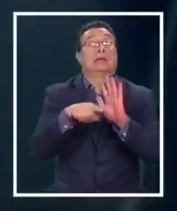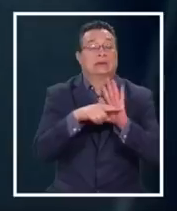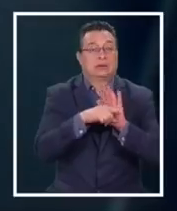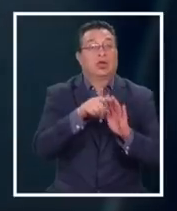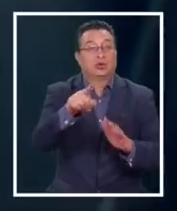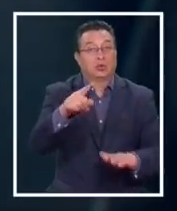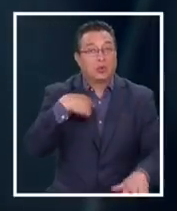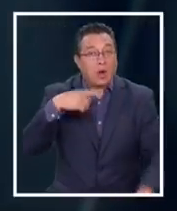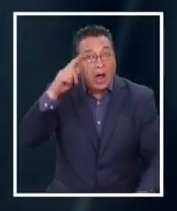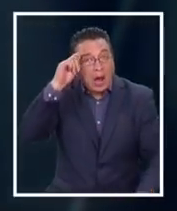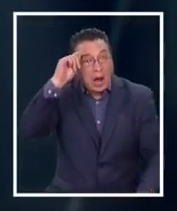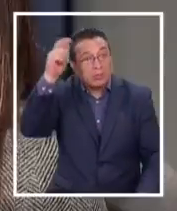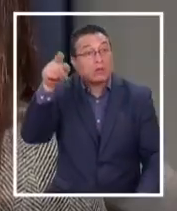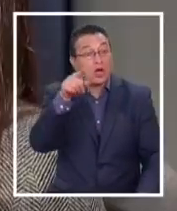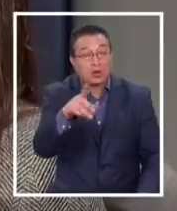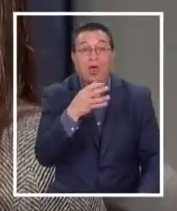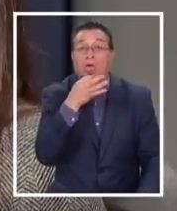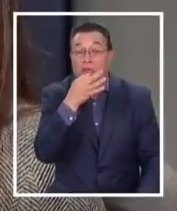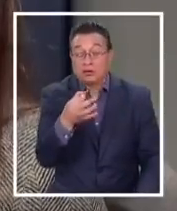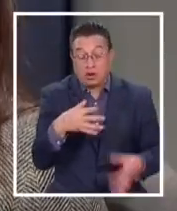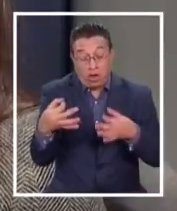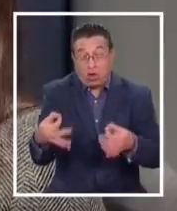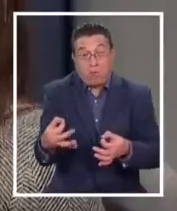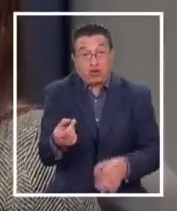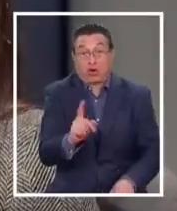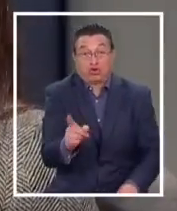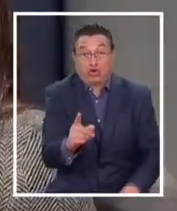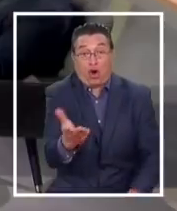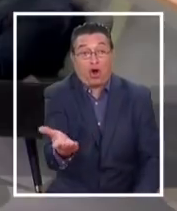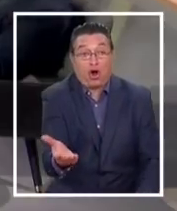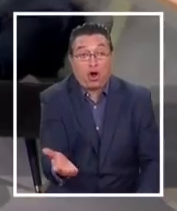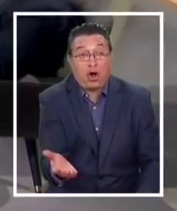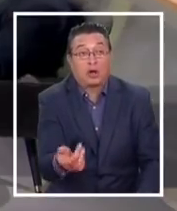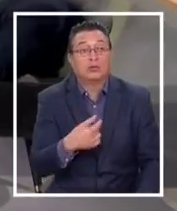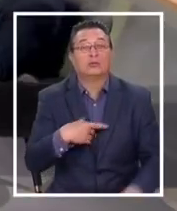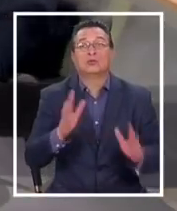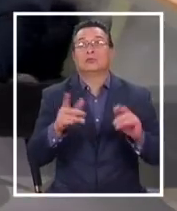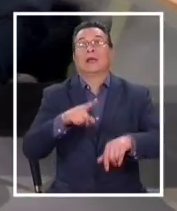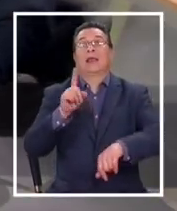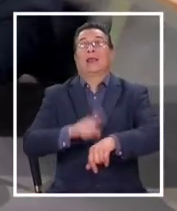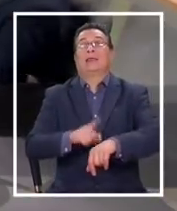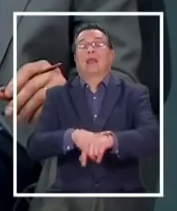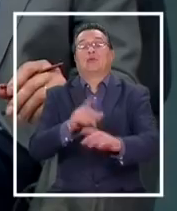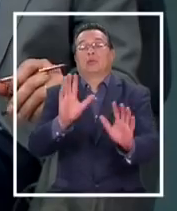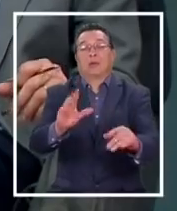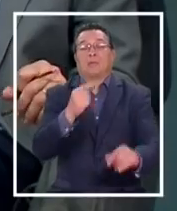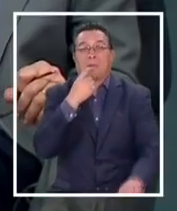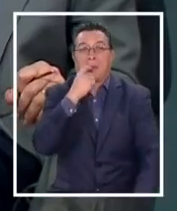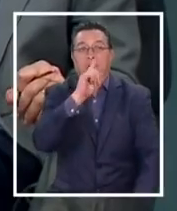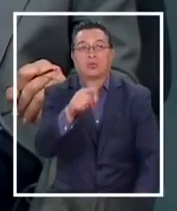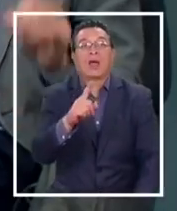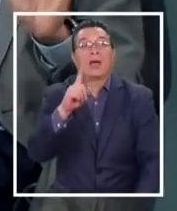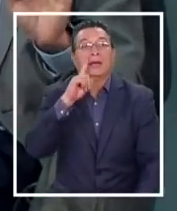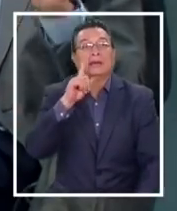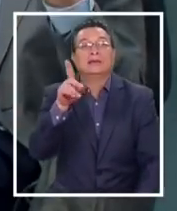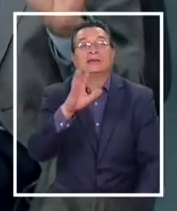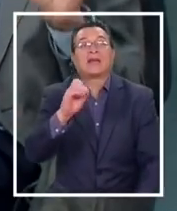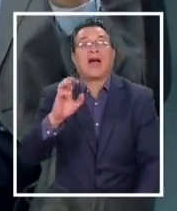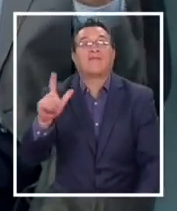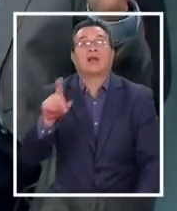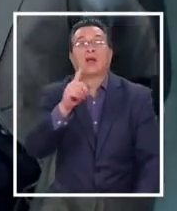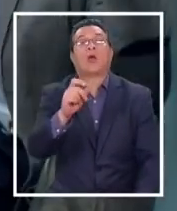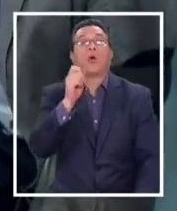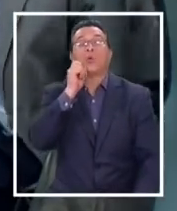sobre impresiones. No hablas sobre documentos. Oye, pero no se nos va a ir el tiempo antes de preguntarle, Isabel, ¿cómo va